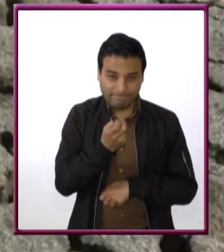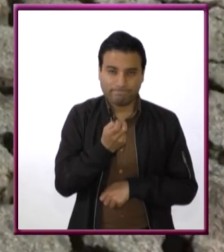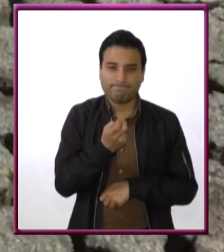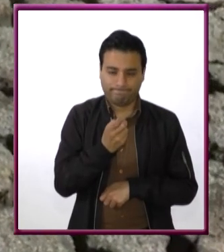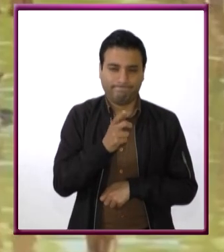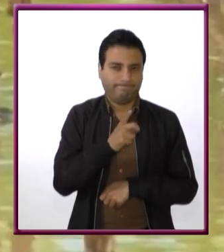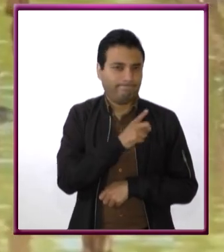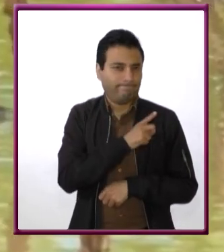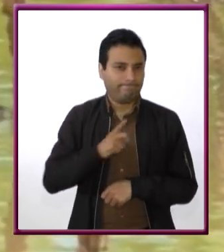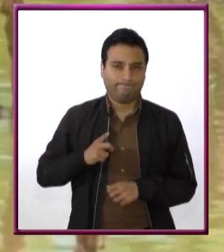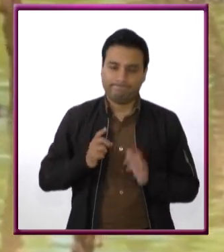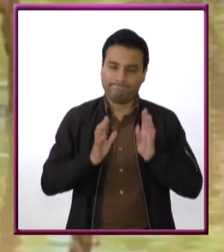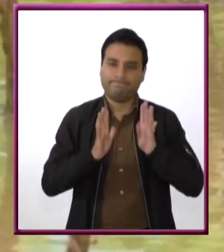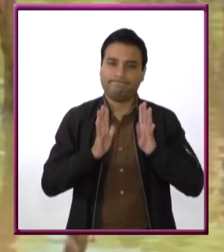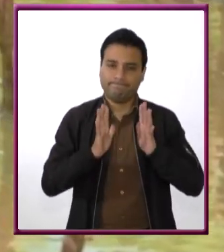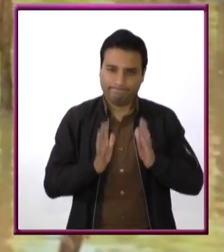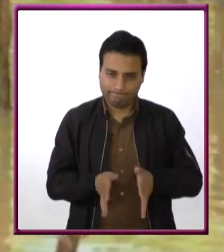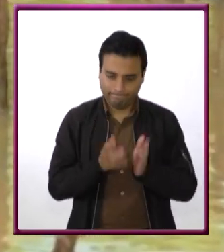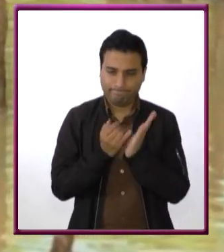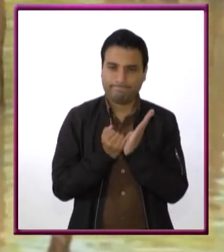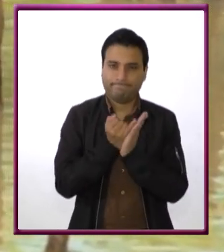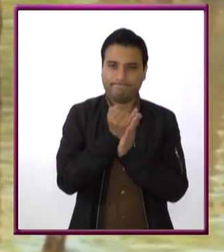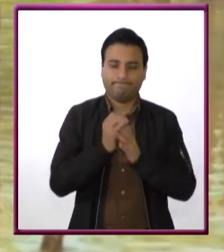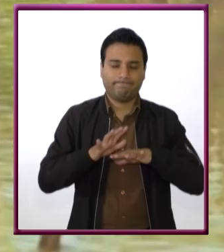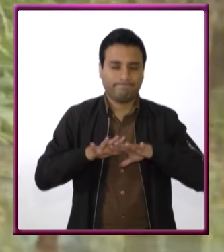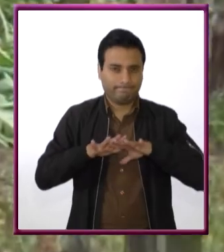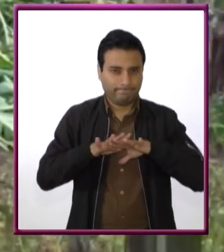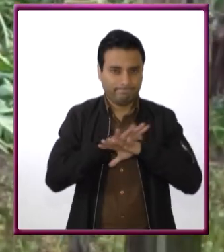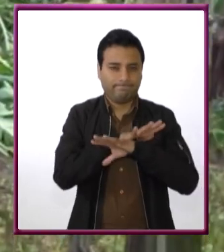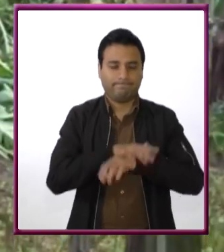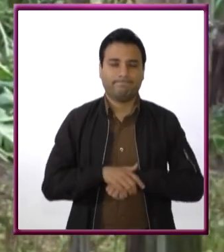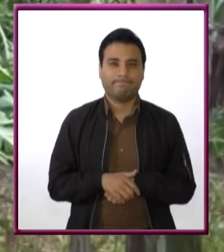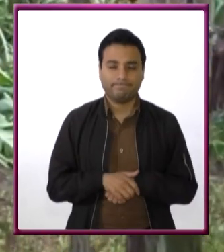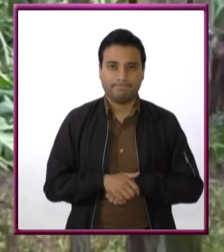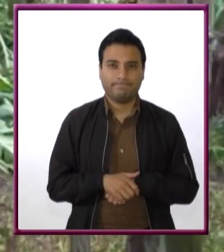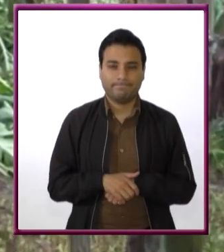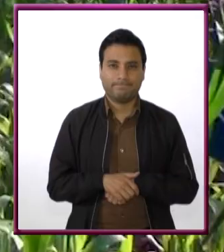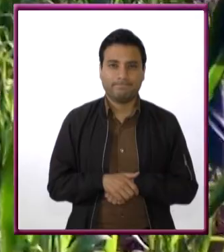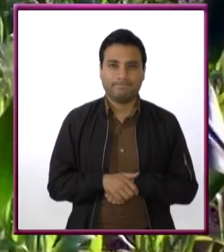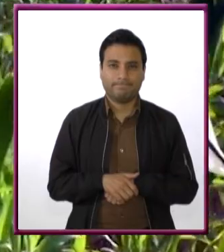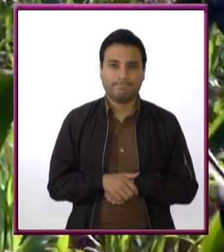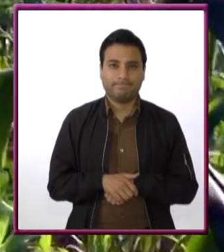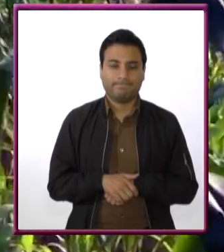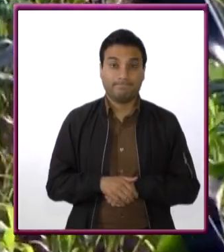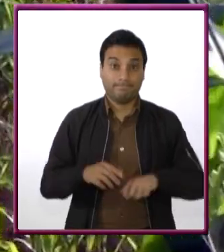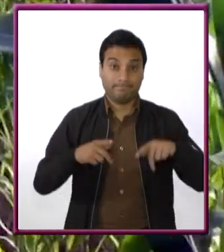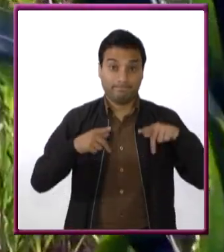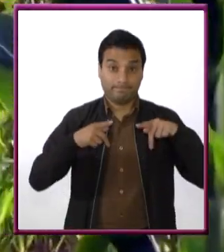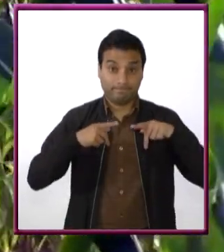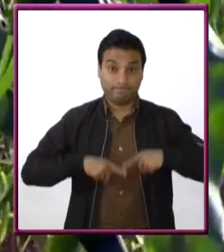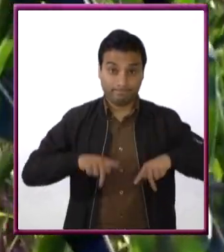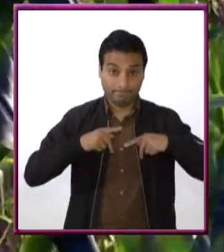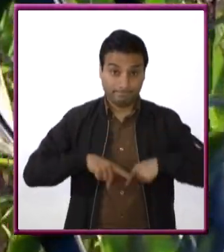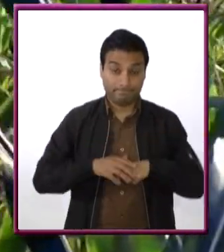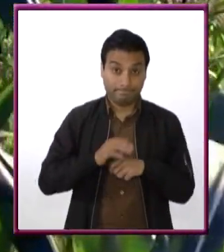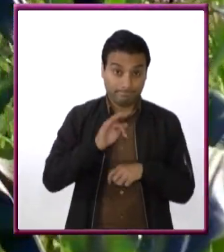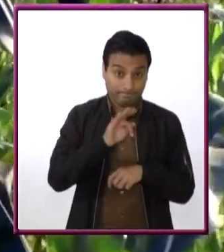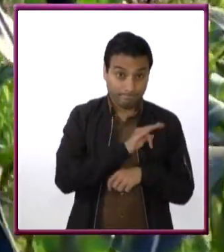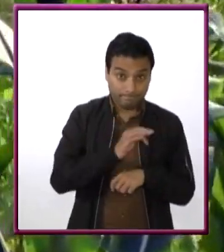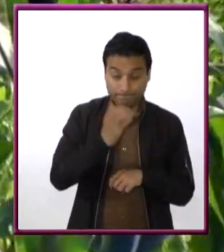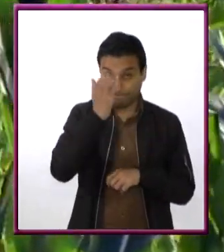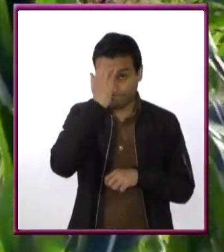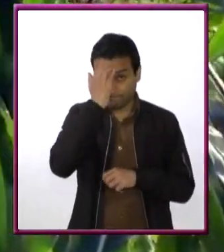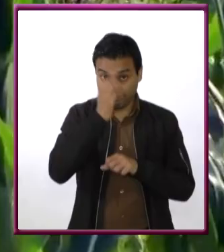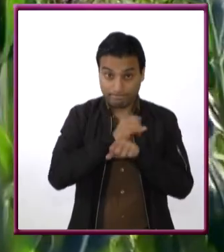un cambio fundamental que los que tenemos la oportunidad de accesar al conocimiento y